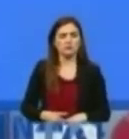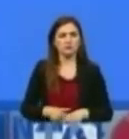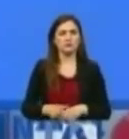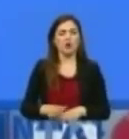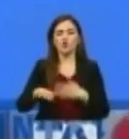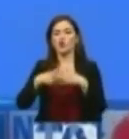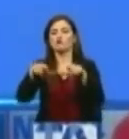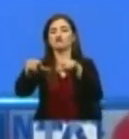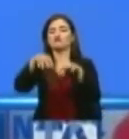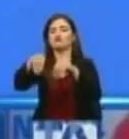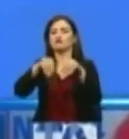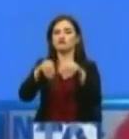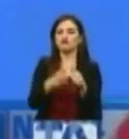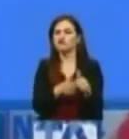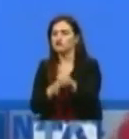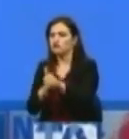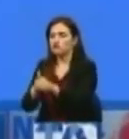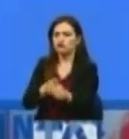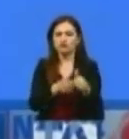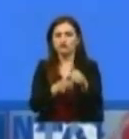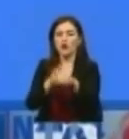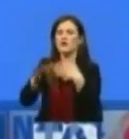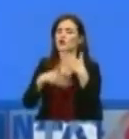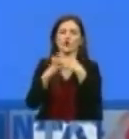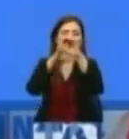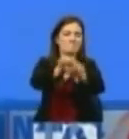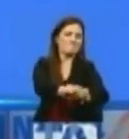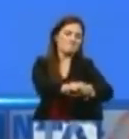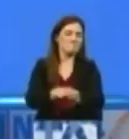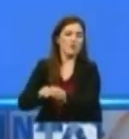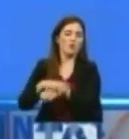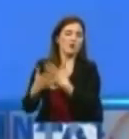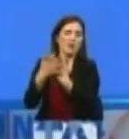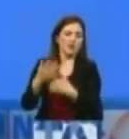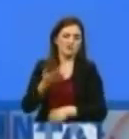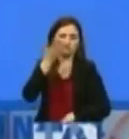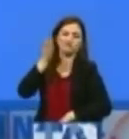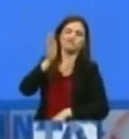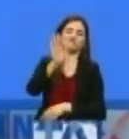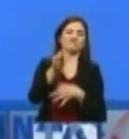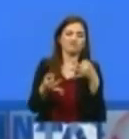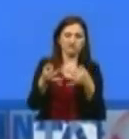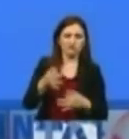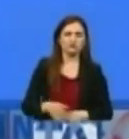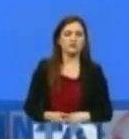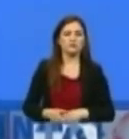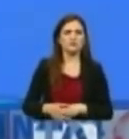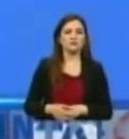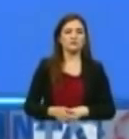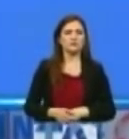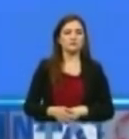terreno para asegurar que los responsables de estos asesinatos comparezcan inmediatamente ante la